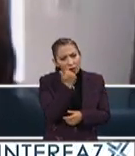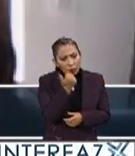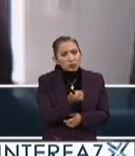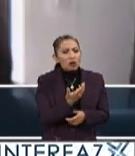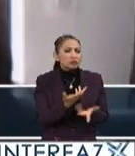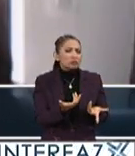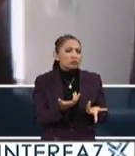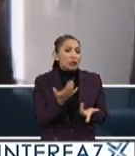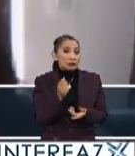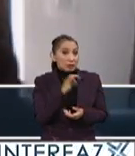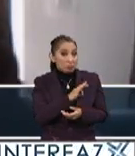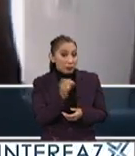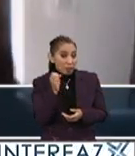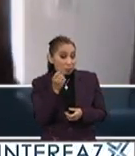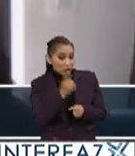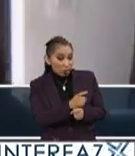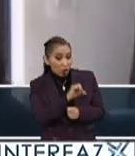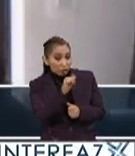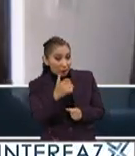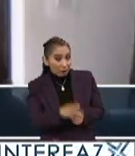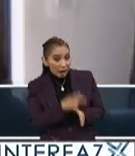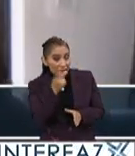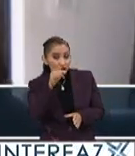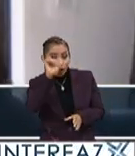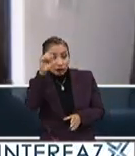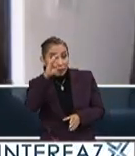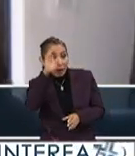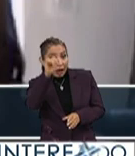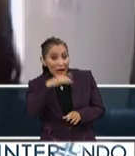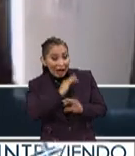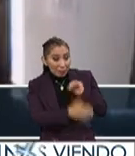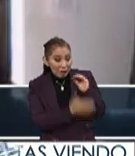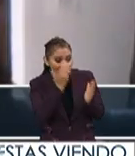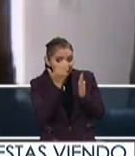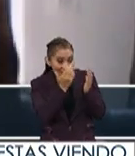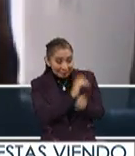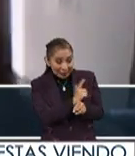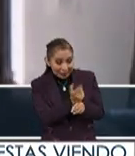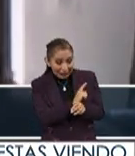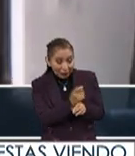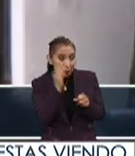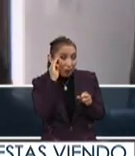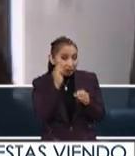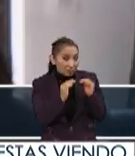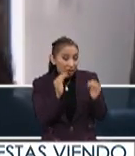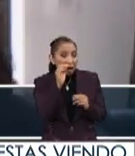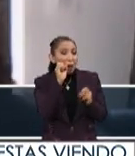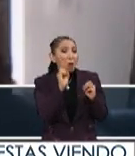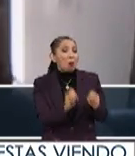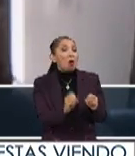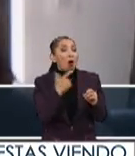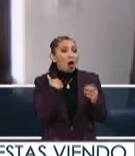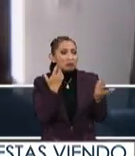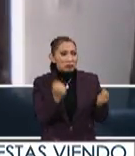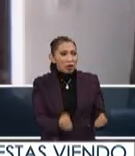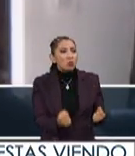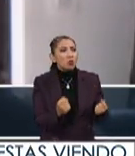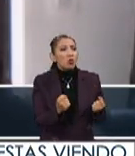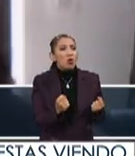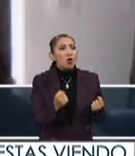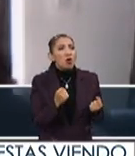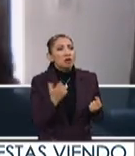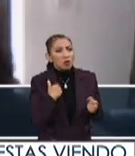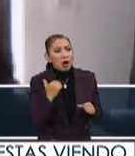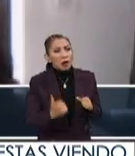alumnos. Y si se presenta también otra oportunidad de tomar alguna beca ya que termine mi licenciatura, ya sea en una maestría o algo así, pues estoy segura que la